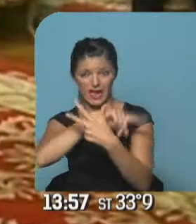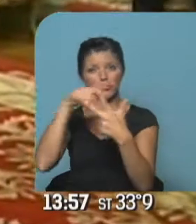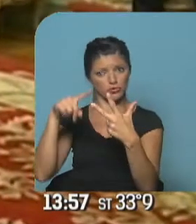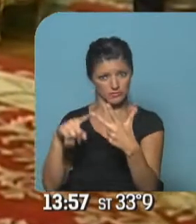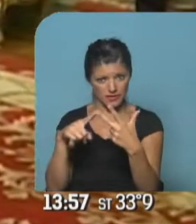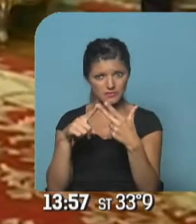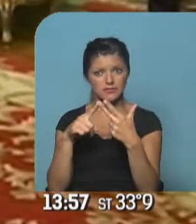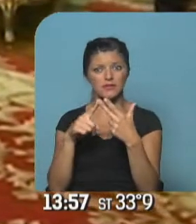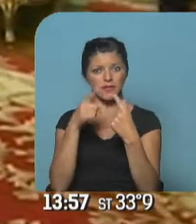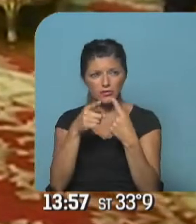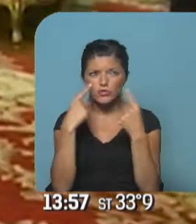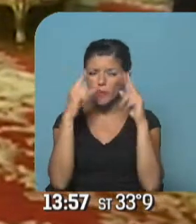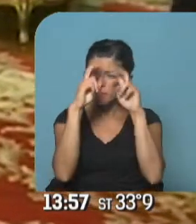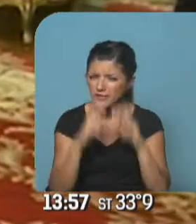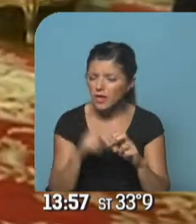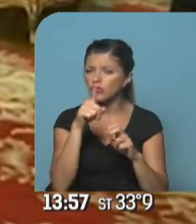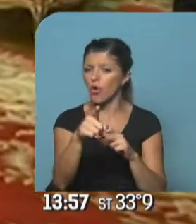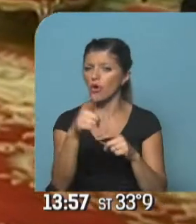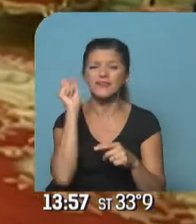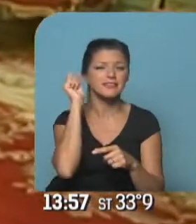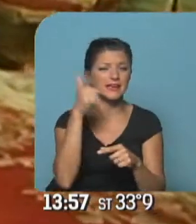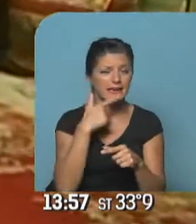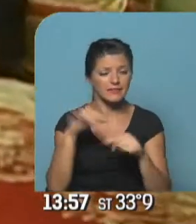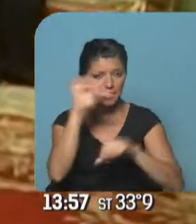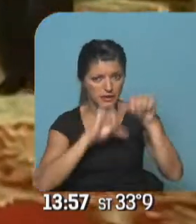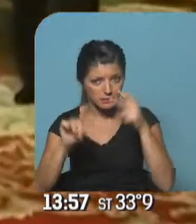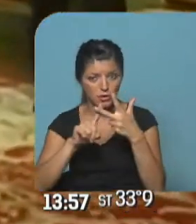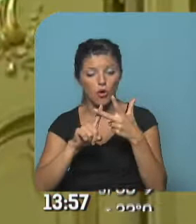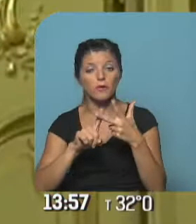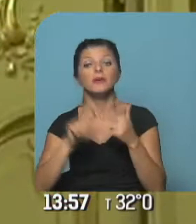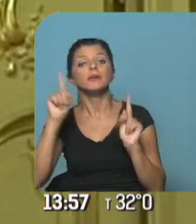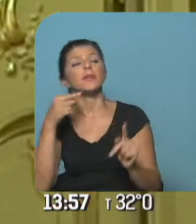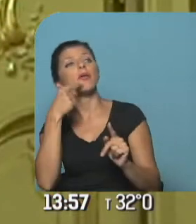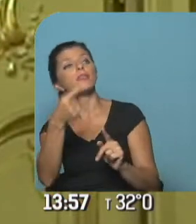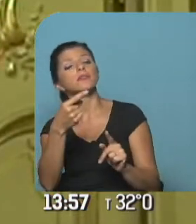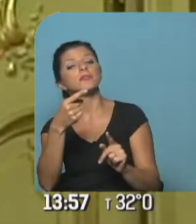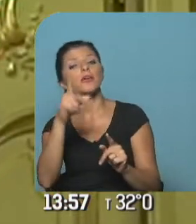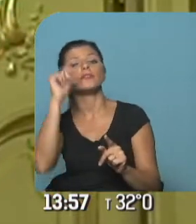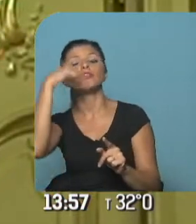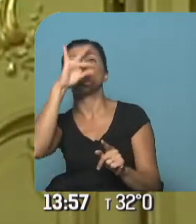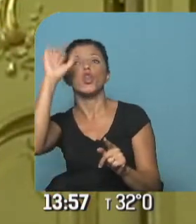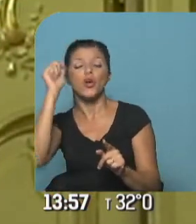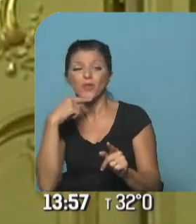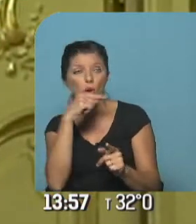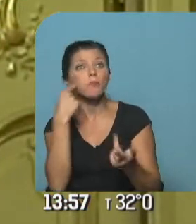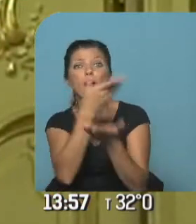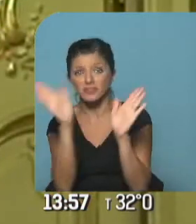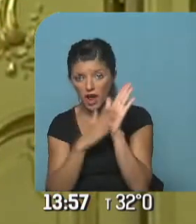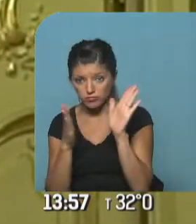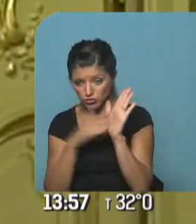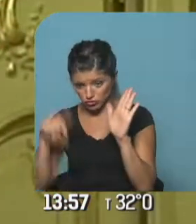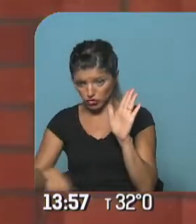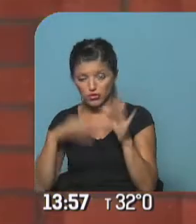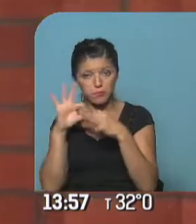agente químico y desde Moscú cuestionan a Londres por no entregar evidencia que demuestre la responsabilidad de Moscú en